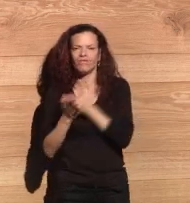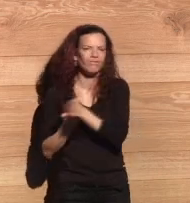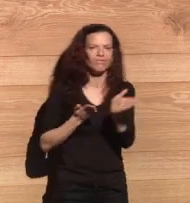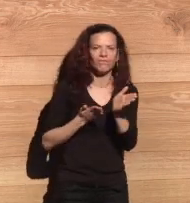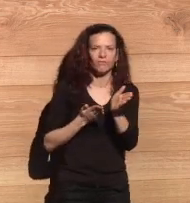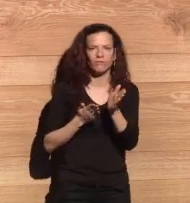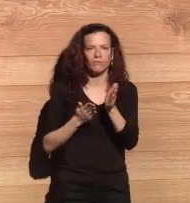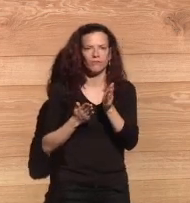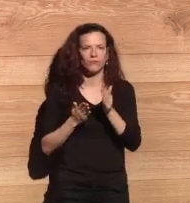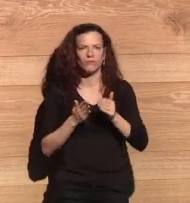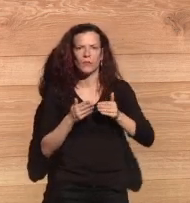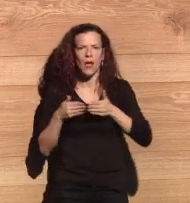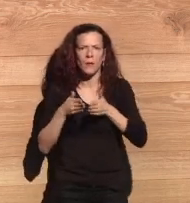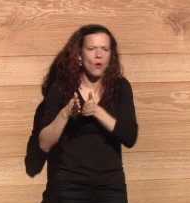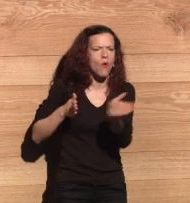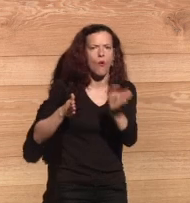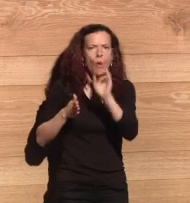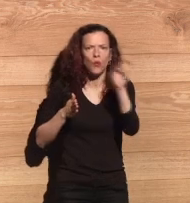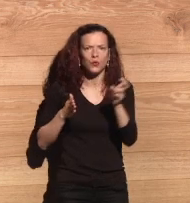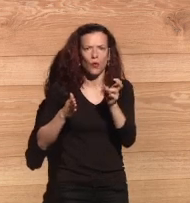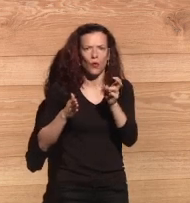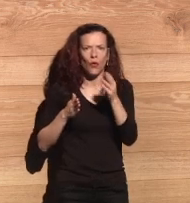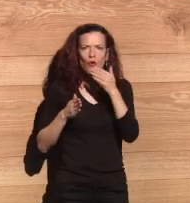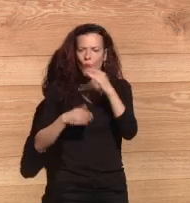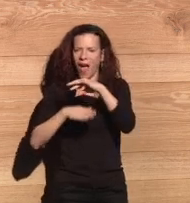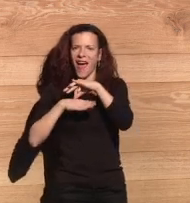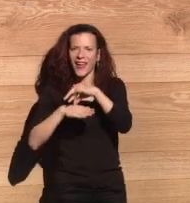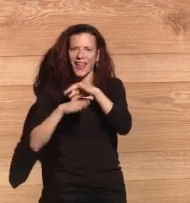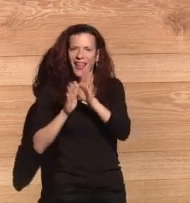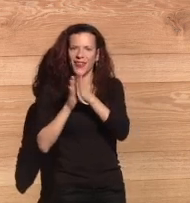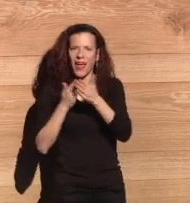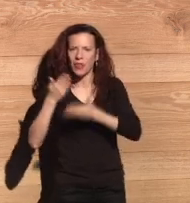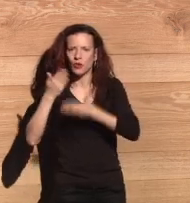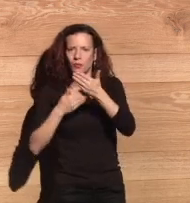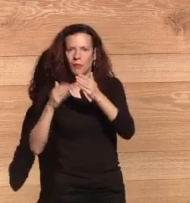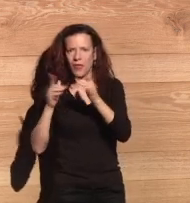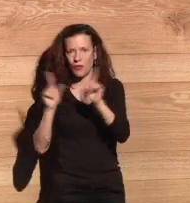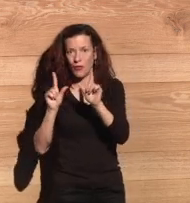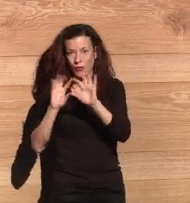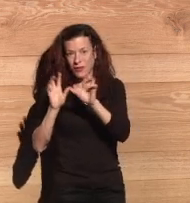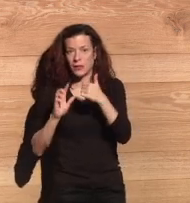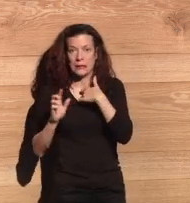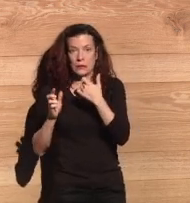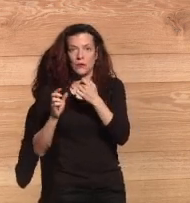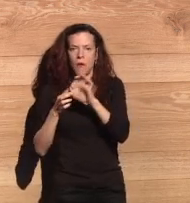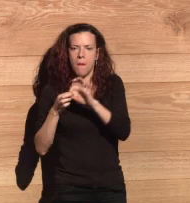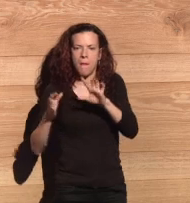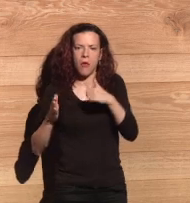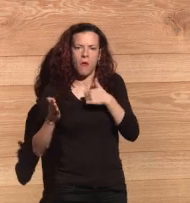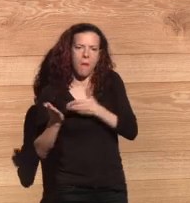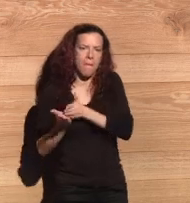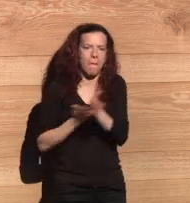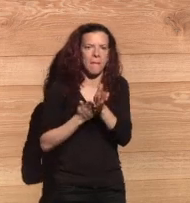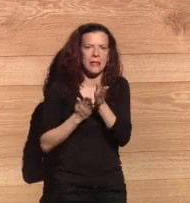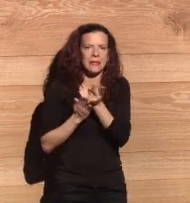algo que no está dentro de la agenda de los medios, y dices, bueno, entonces, ¿y qué